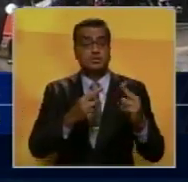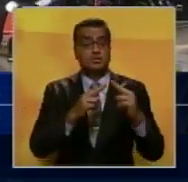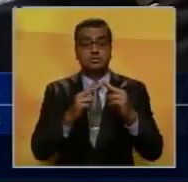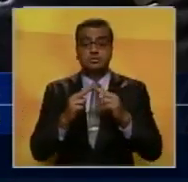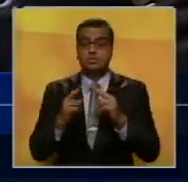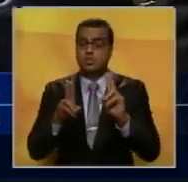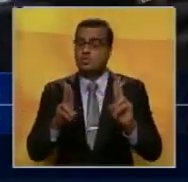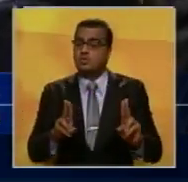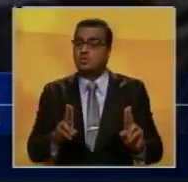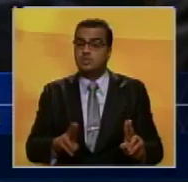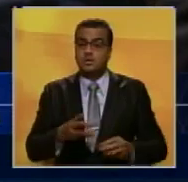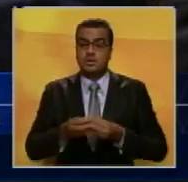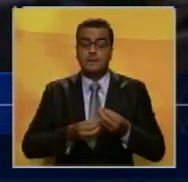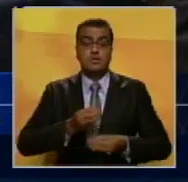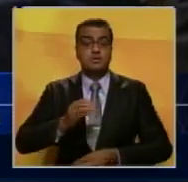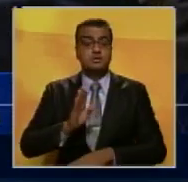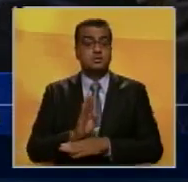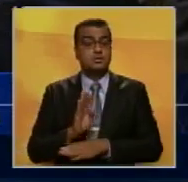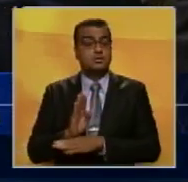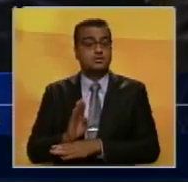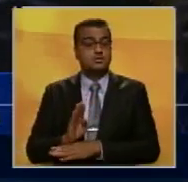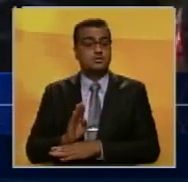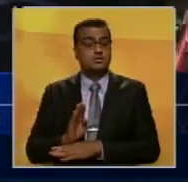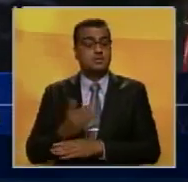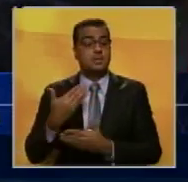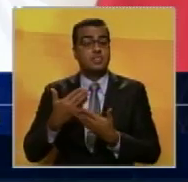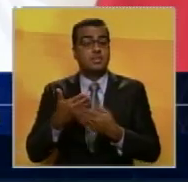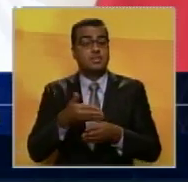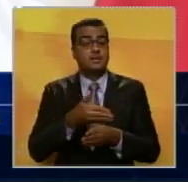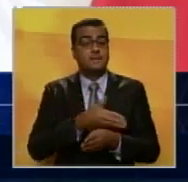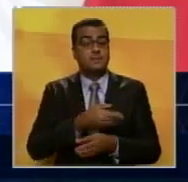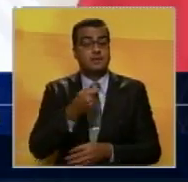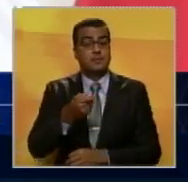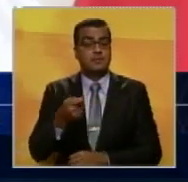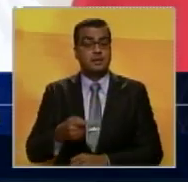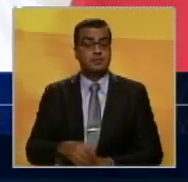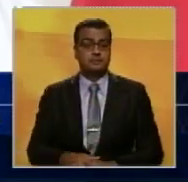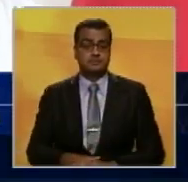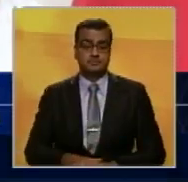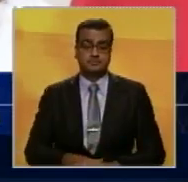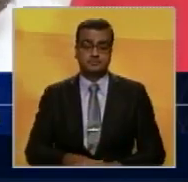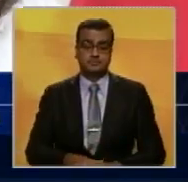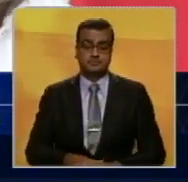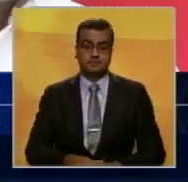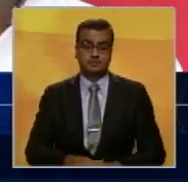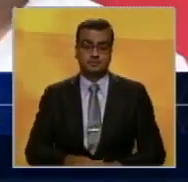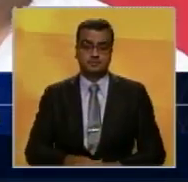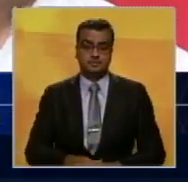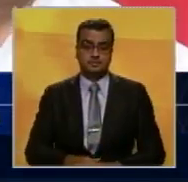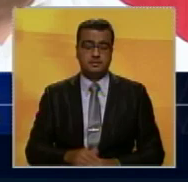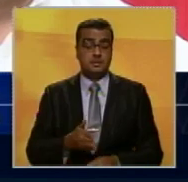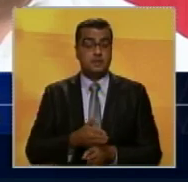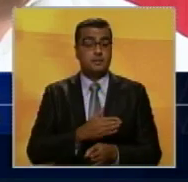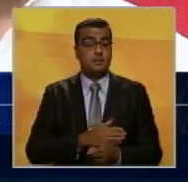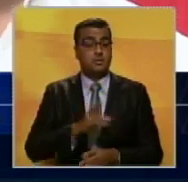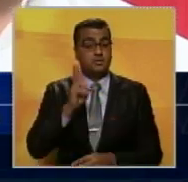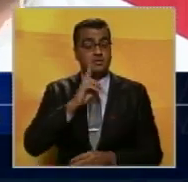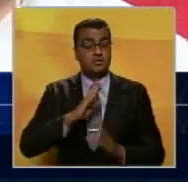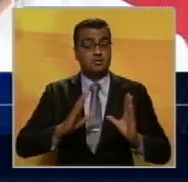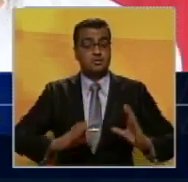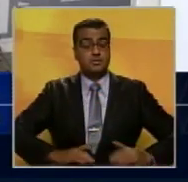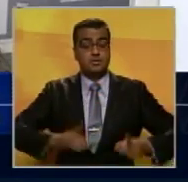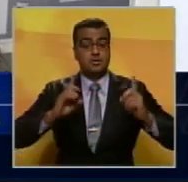contacto con ningún organismo de seguridad hasta después de hacer el pago por el rescate. Posteriormente fueron encontrados